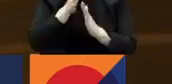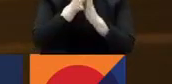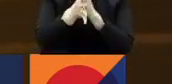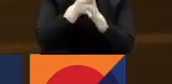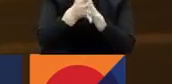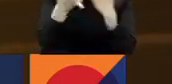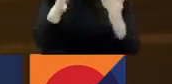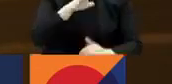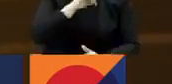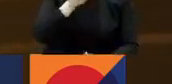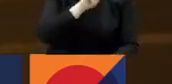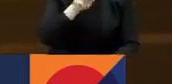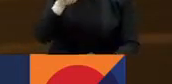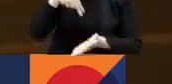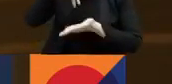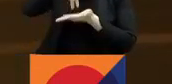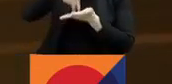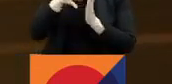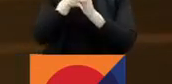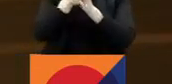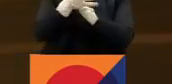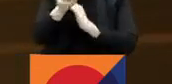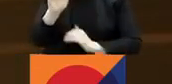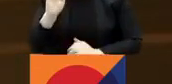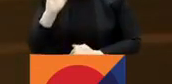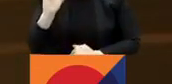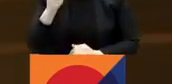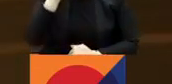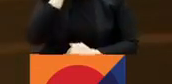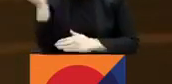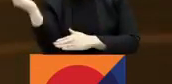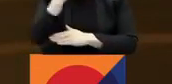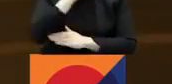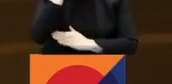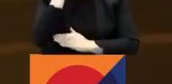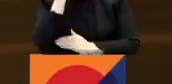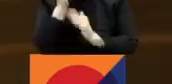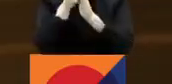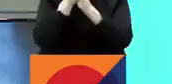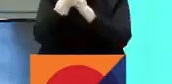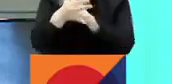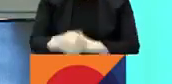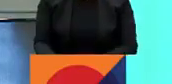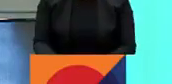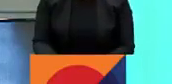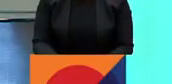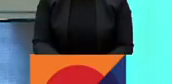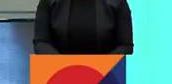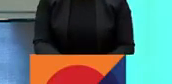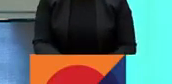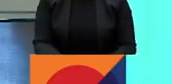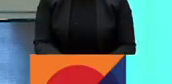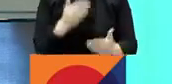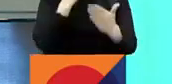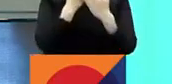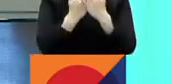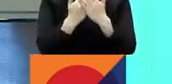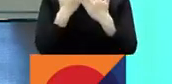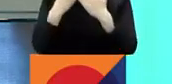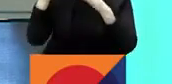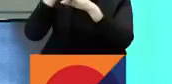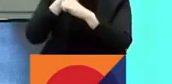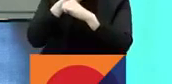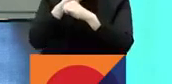capital vallecaucana. Carlos Gutiérrez, RTVC Noticias, conectado 24/7. Carlos, gracias y buena noche. Y entre